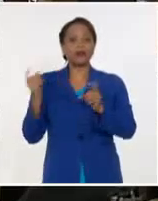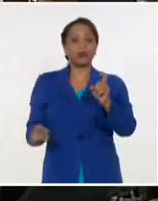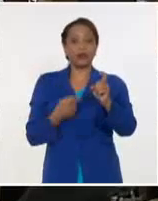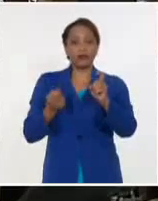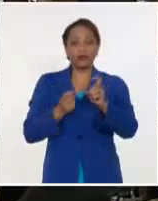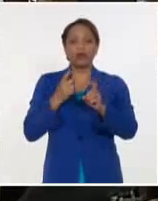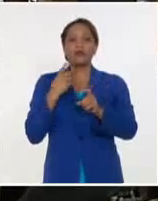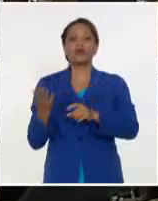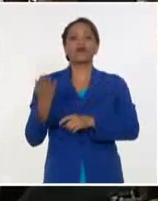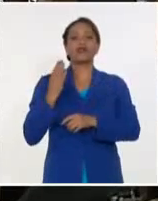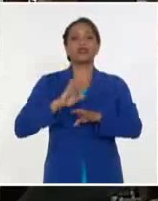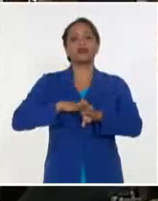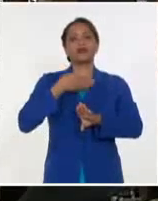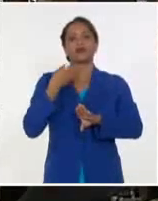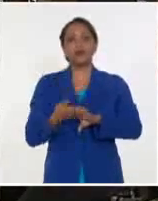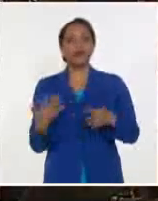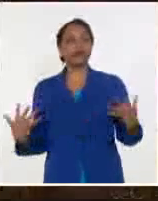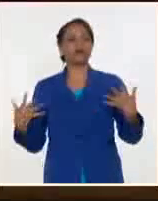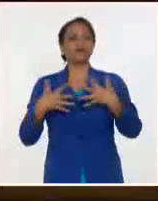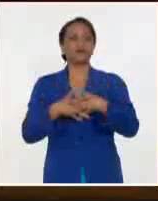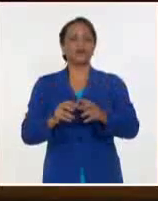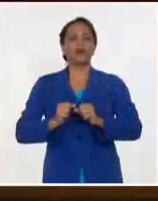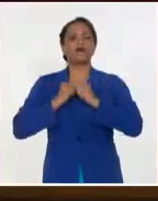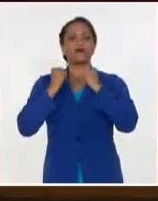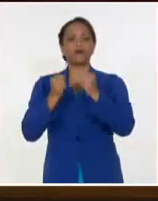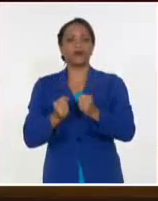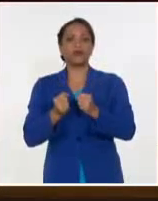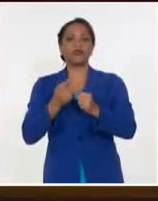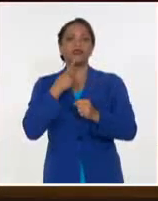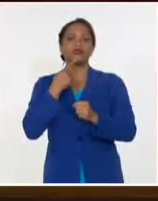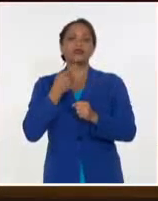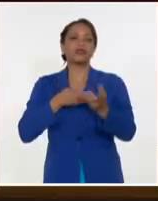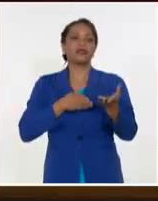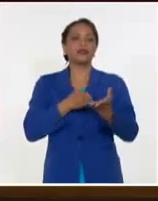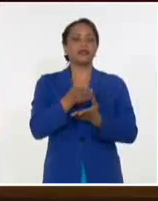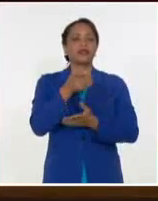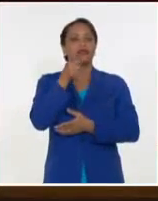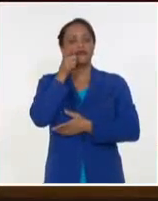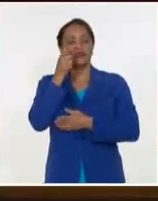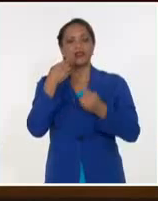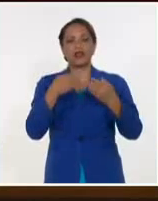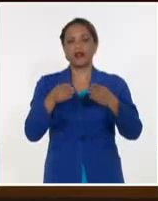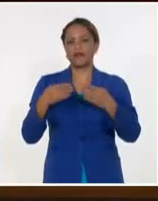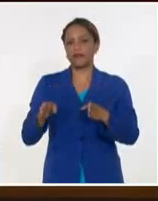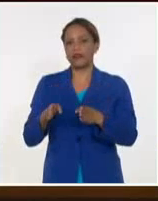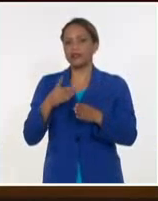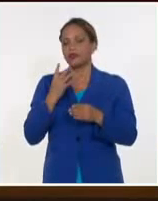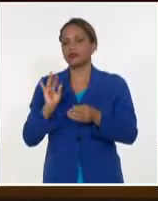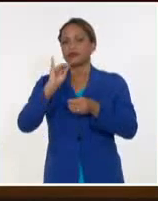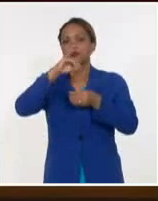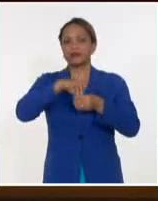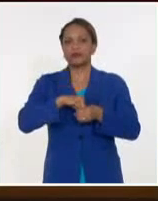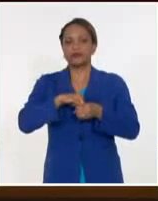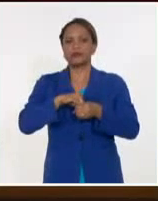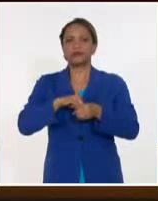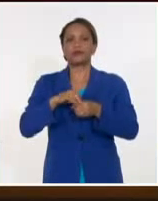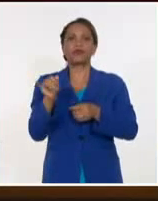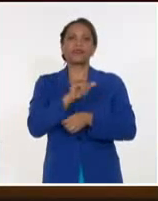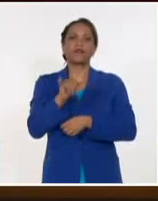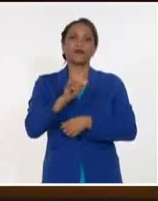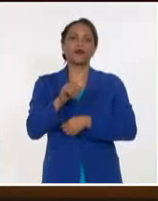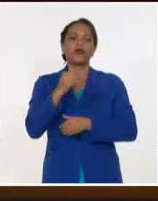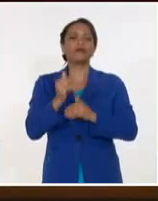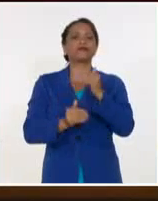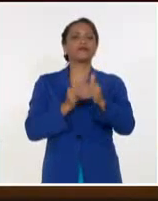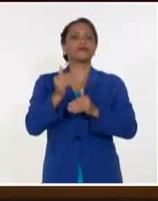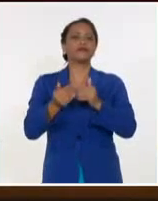después, los vínculos son más frecuentes, activos, abiertos, influyentes y cada vez transcurren